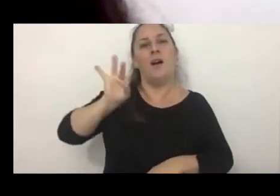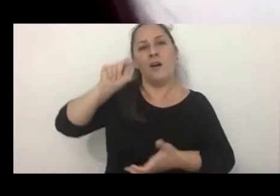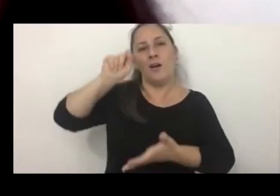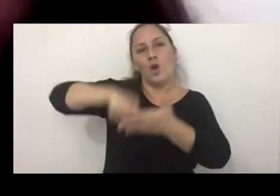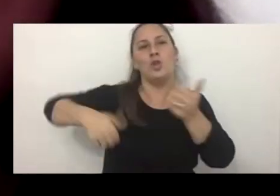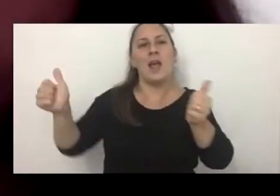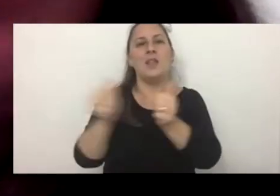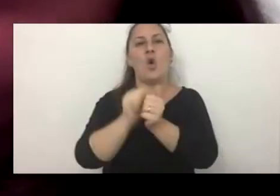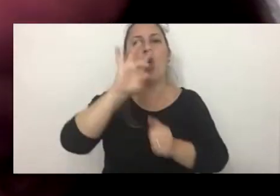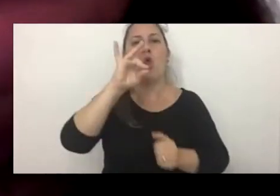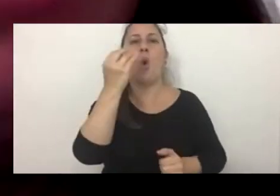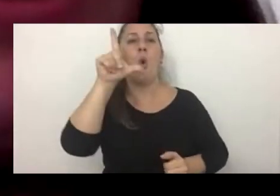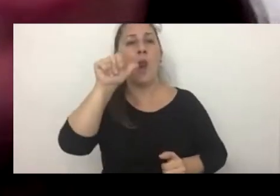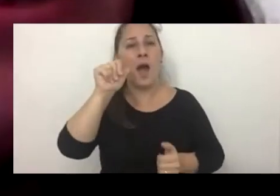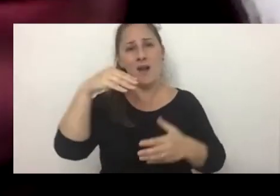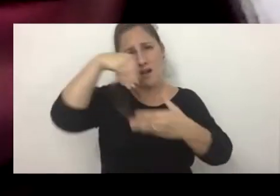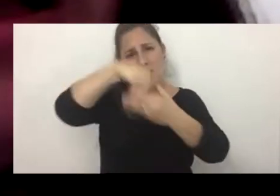tiempo circule más rápido.